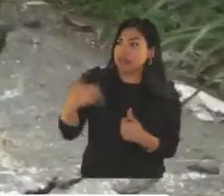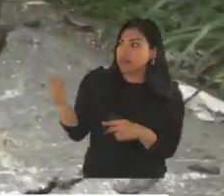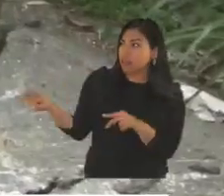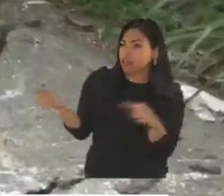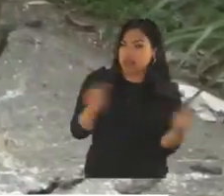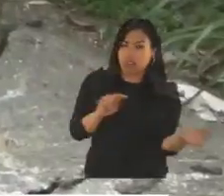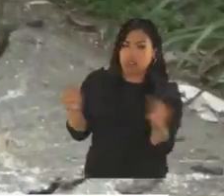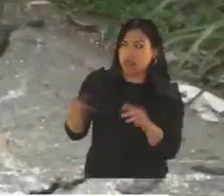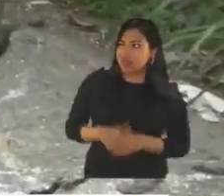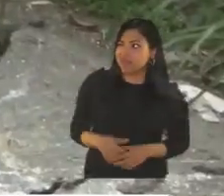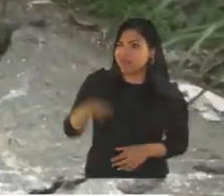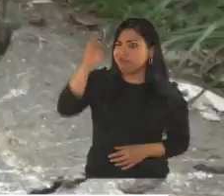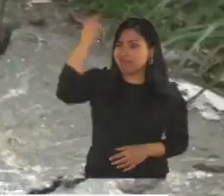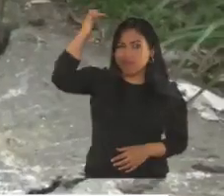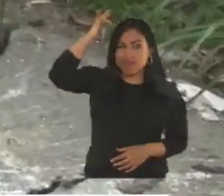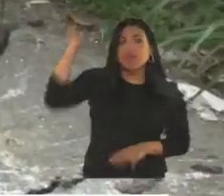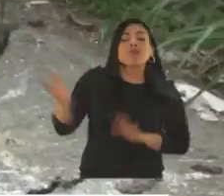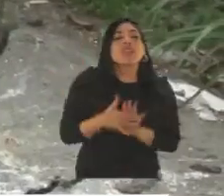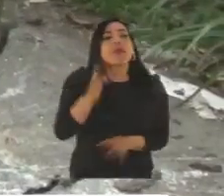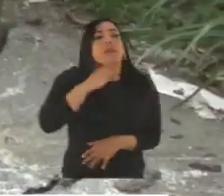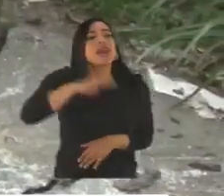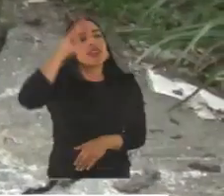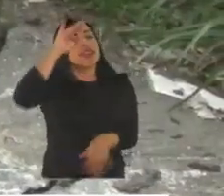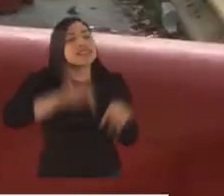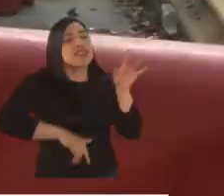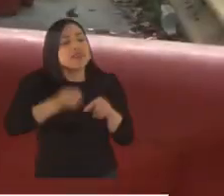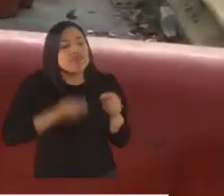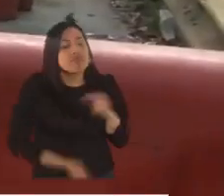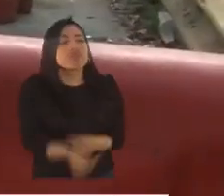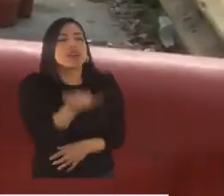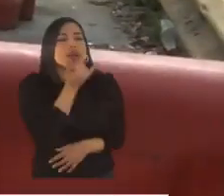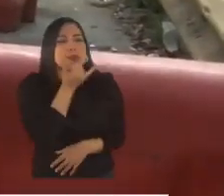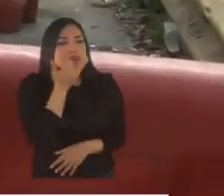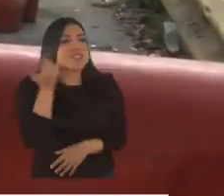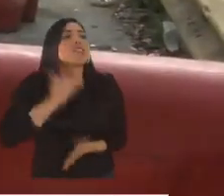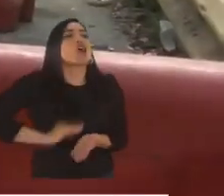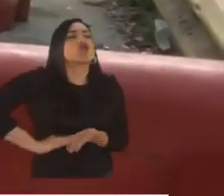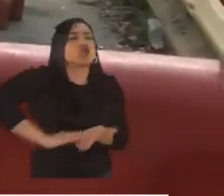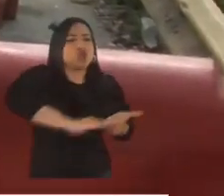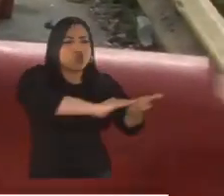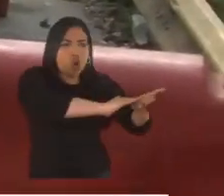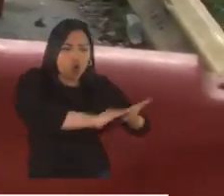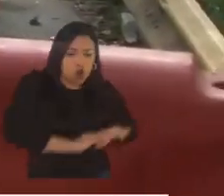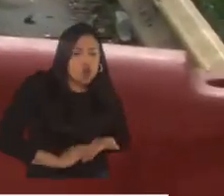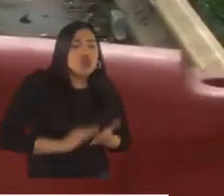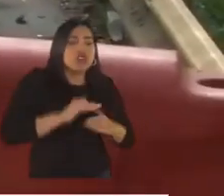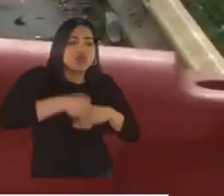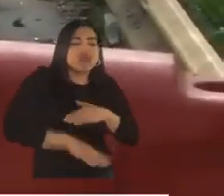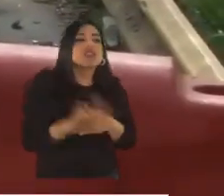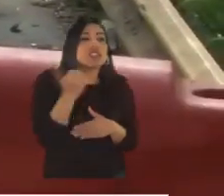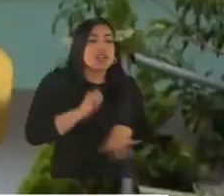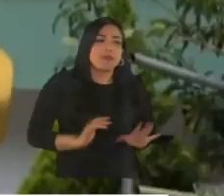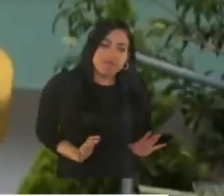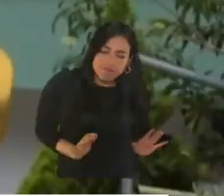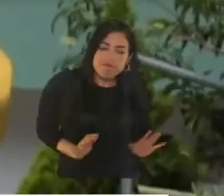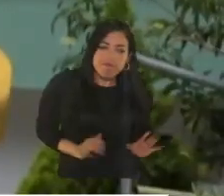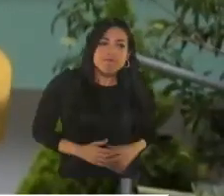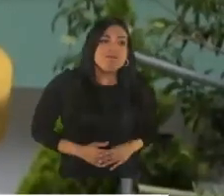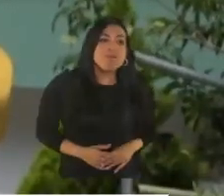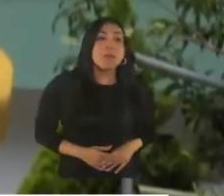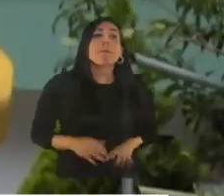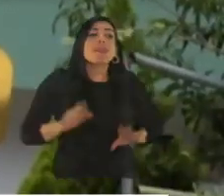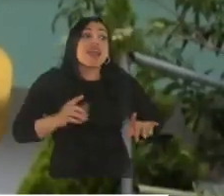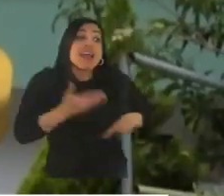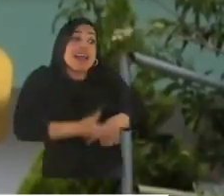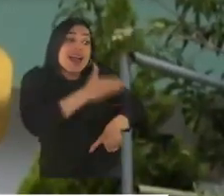La Secretaría de Infraestructura de Medellín aseguró que en próximos días comenzarán las labores de mitigación. Se debe realizar unos